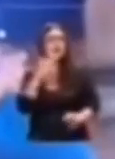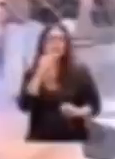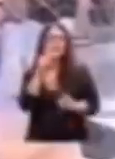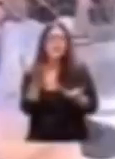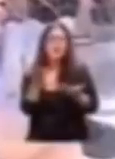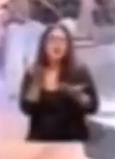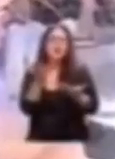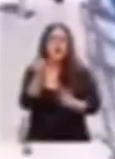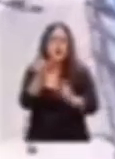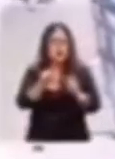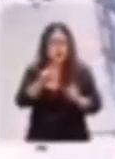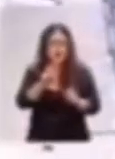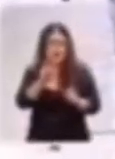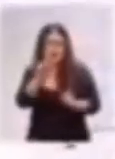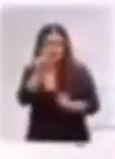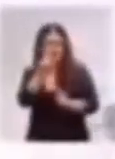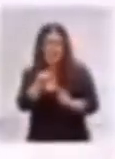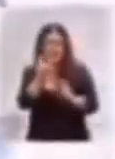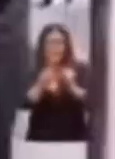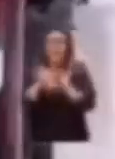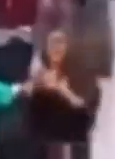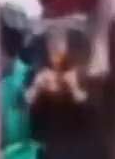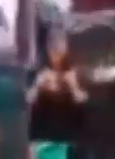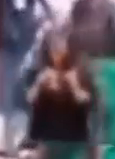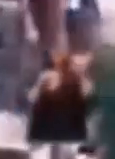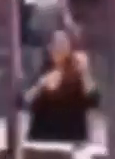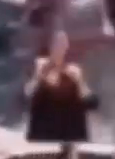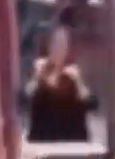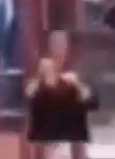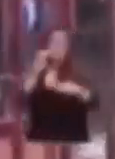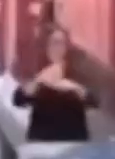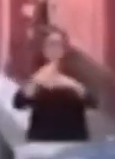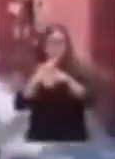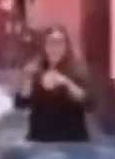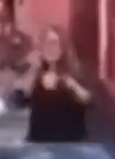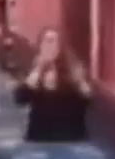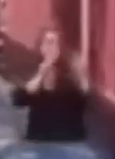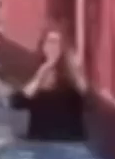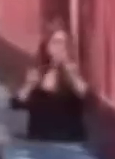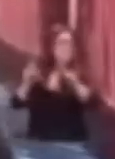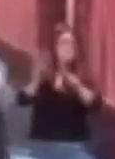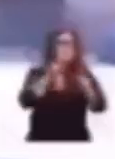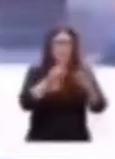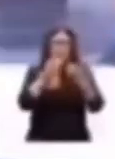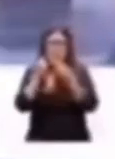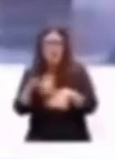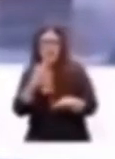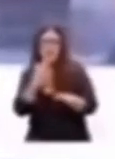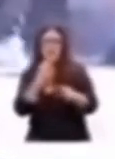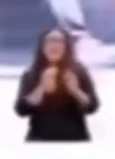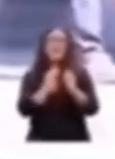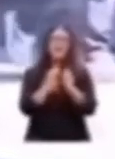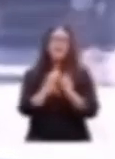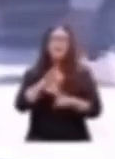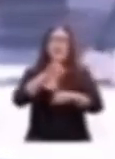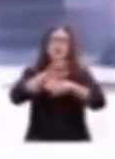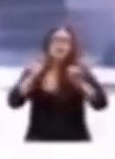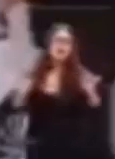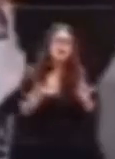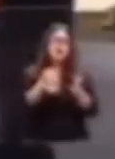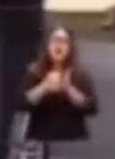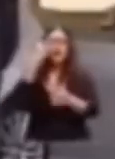aquellas personas con demencia que en muchas ocasiones se desorientan y se pierden también se puede almacenar datos médicos y personales en